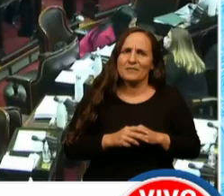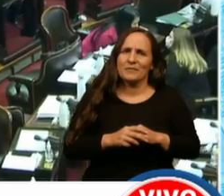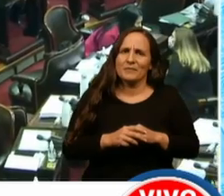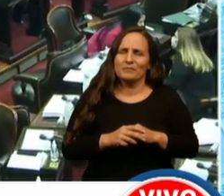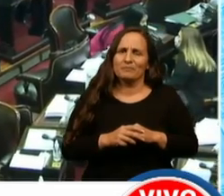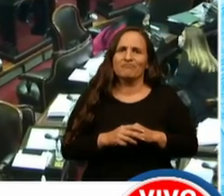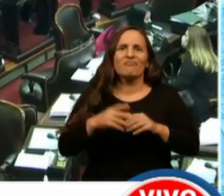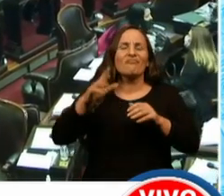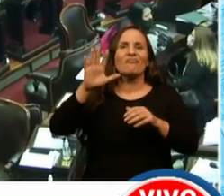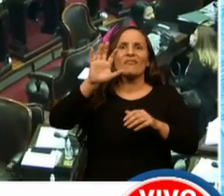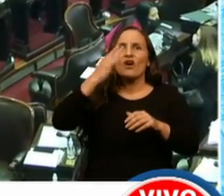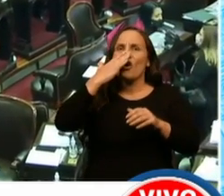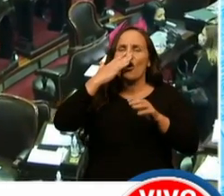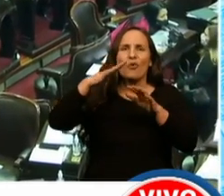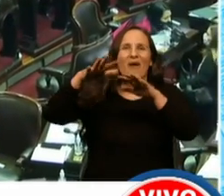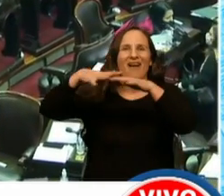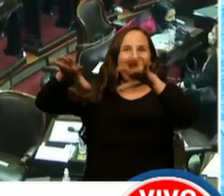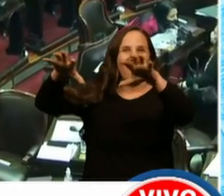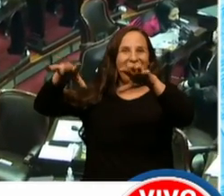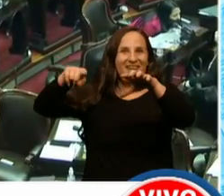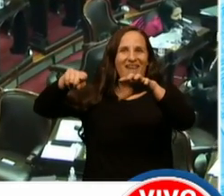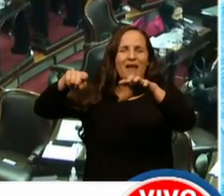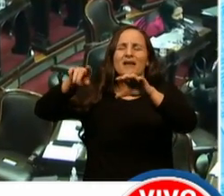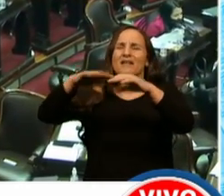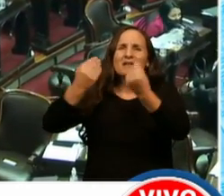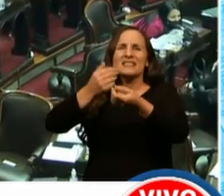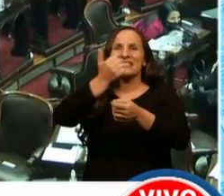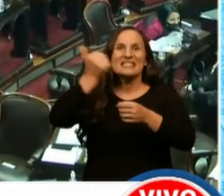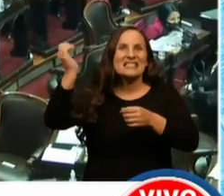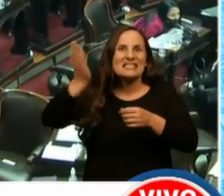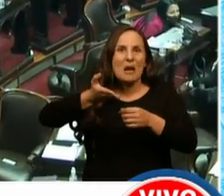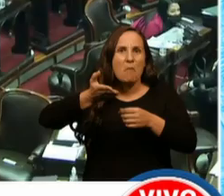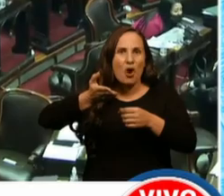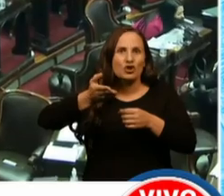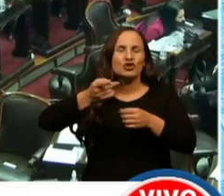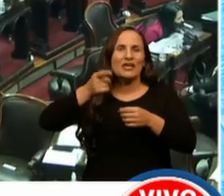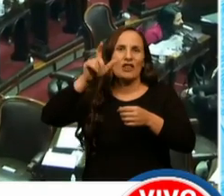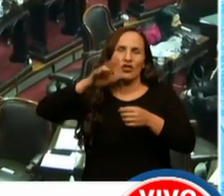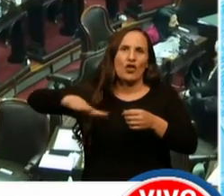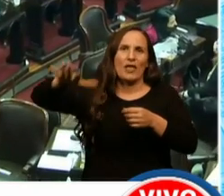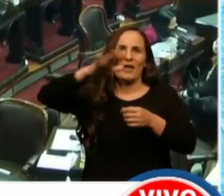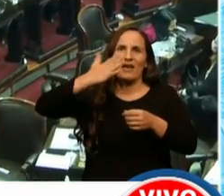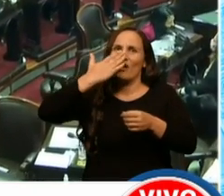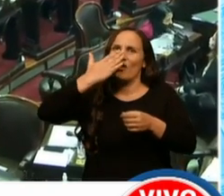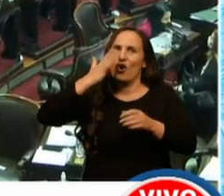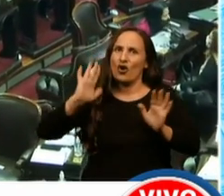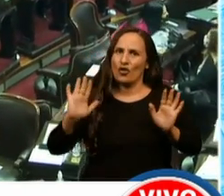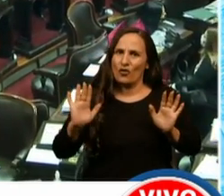los departamentos que abarcan el 66% de la población cordobés